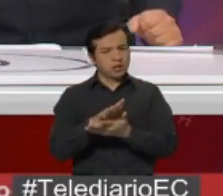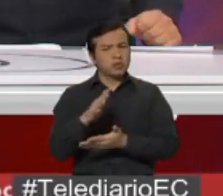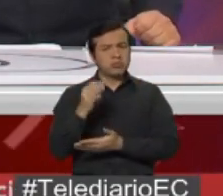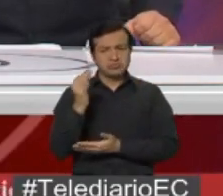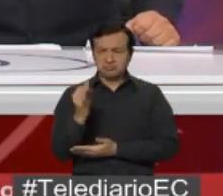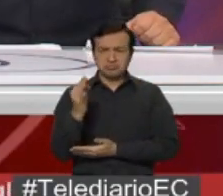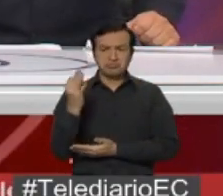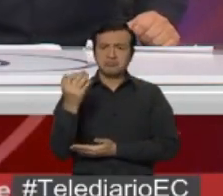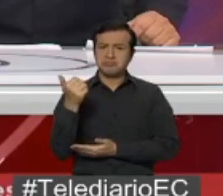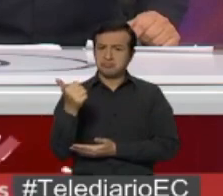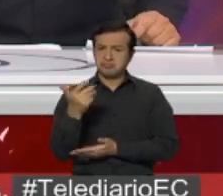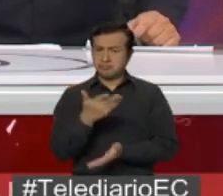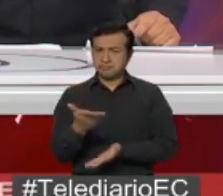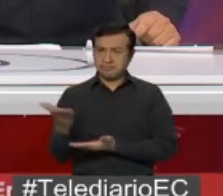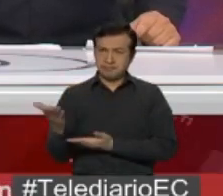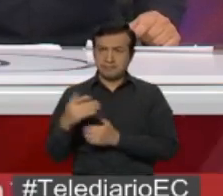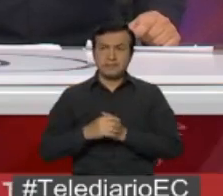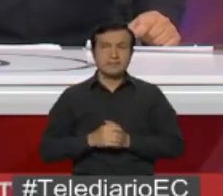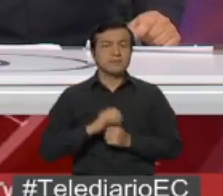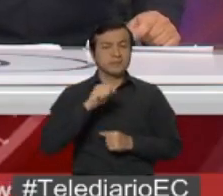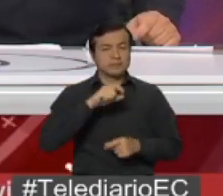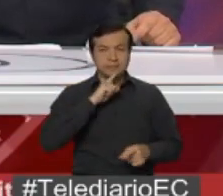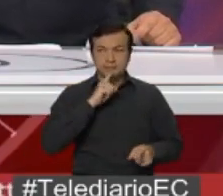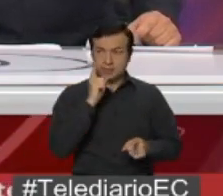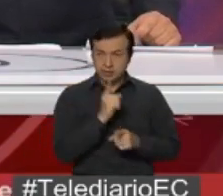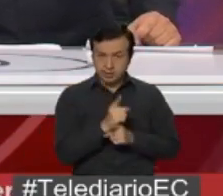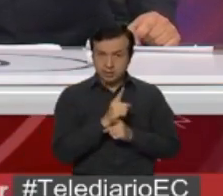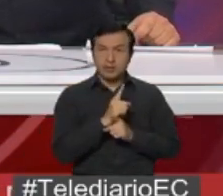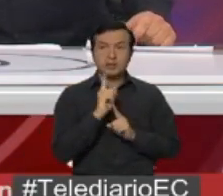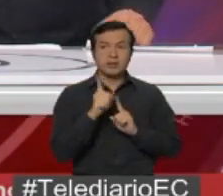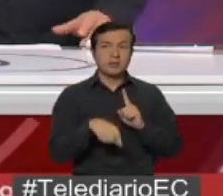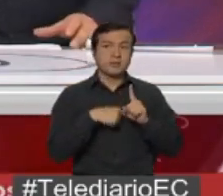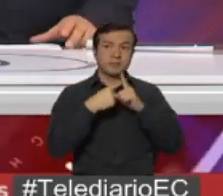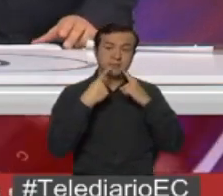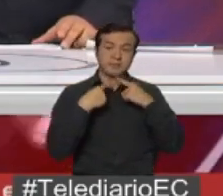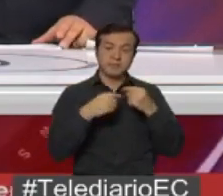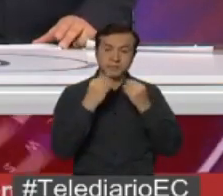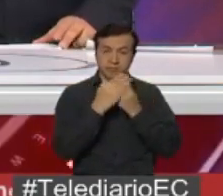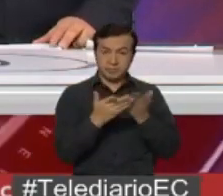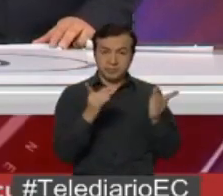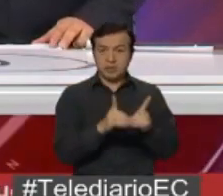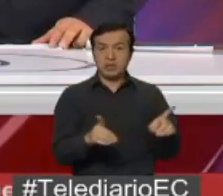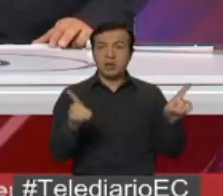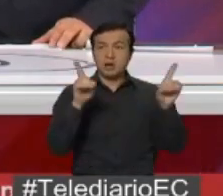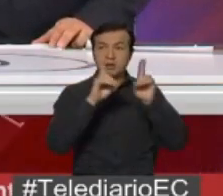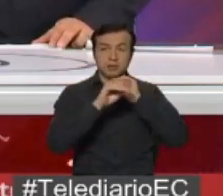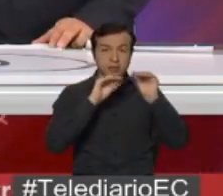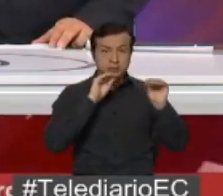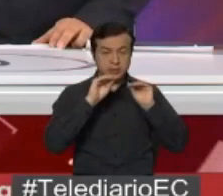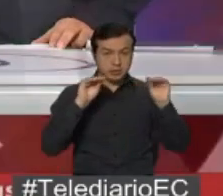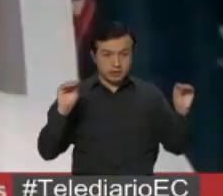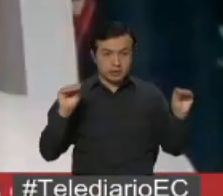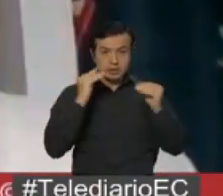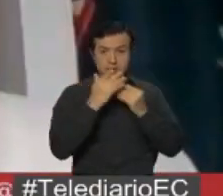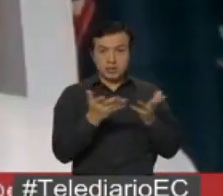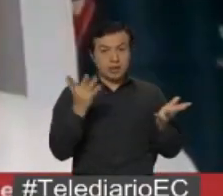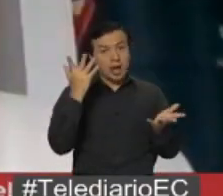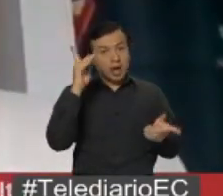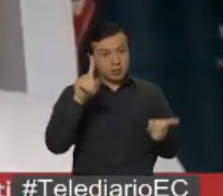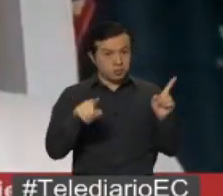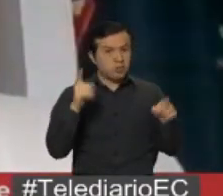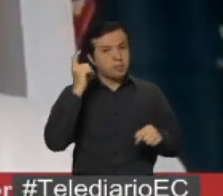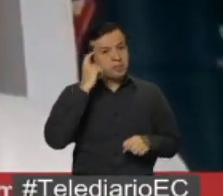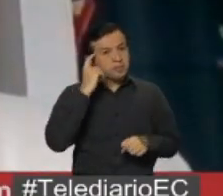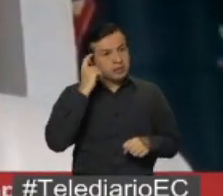tranquilidad por supuesto que sí y precisamente esas son las cifras que yo refería hace un momento si es que uno piensa